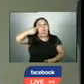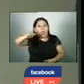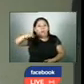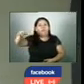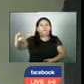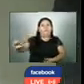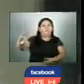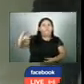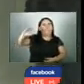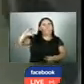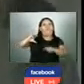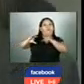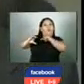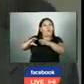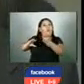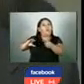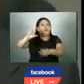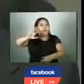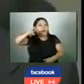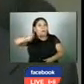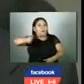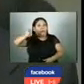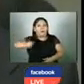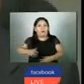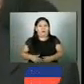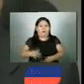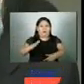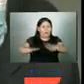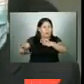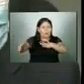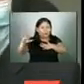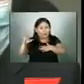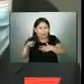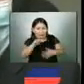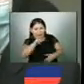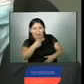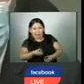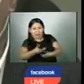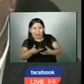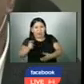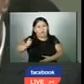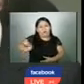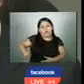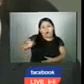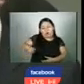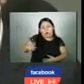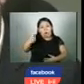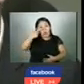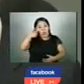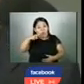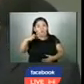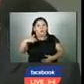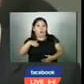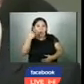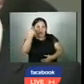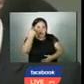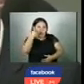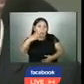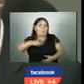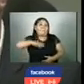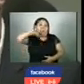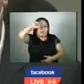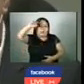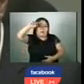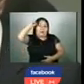pagó, se pagaron los cinco meses. No me vaya a querer comprometer con esas palabras que los abogados a veces dicen, pero yo entiendo que era mi sueldo. Era,